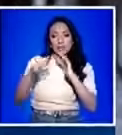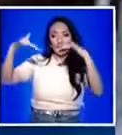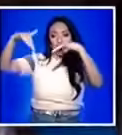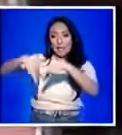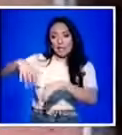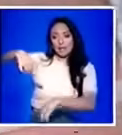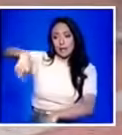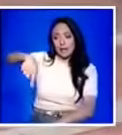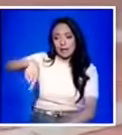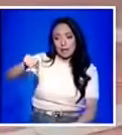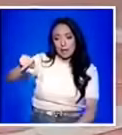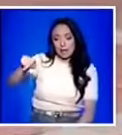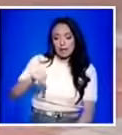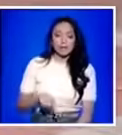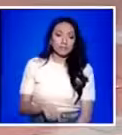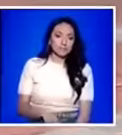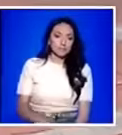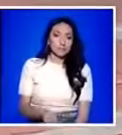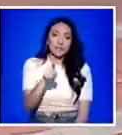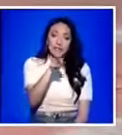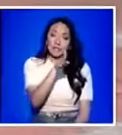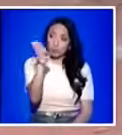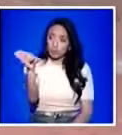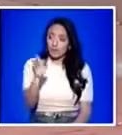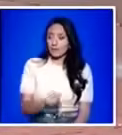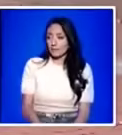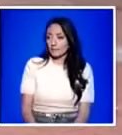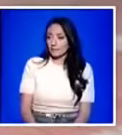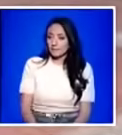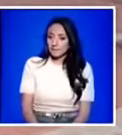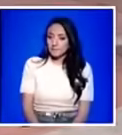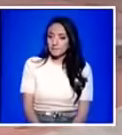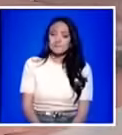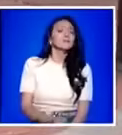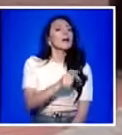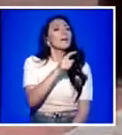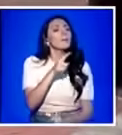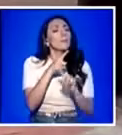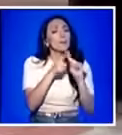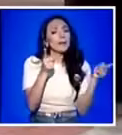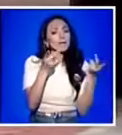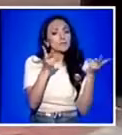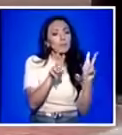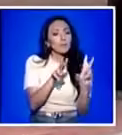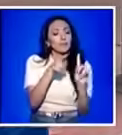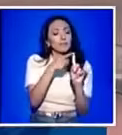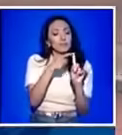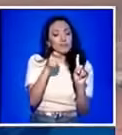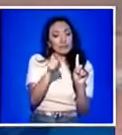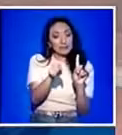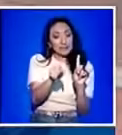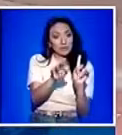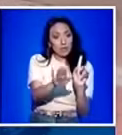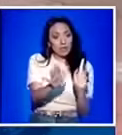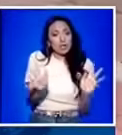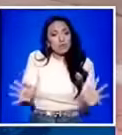Pedro. Les esperamos a todos ustedes. Pero también el objetivo es, a partir de esa minga,